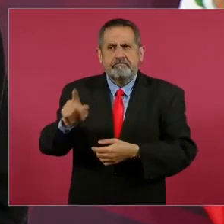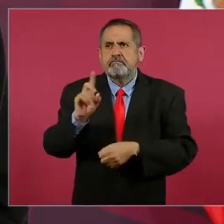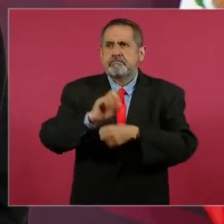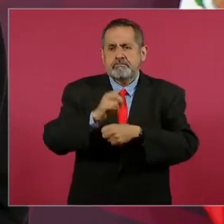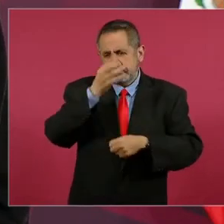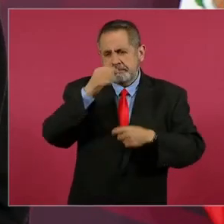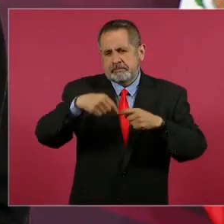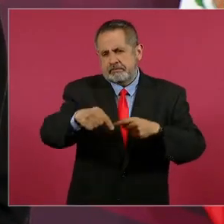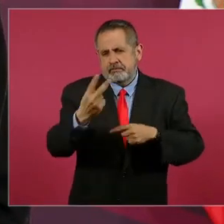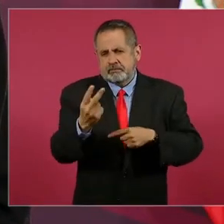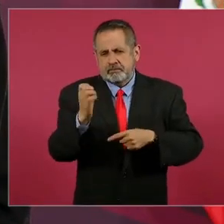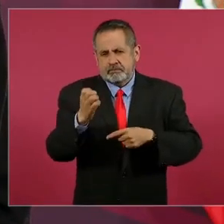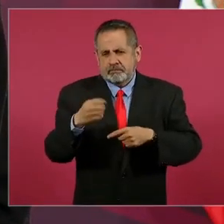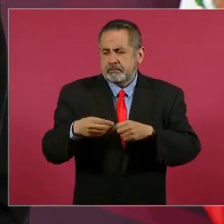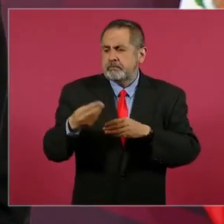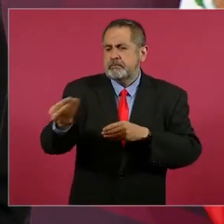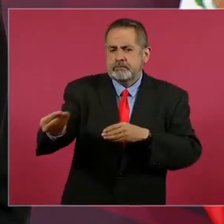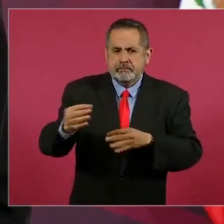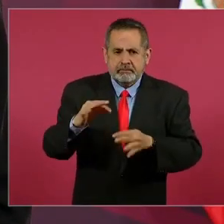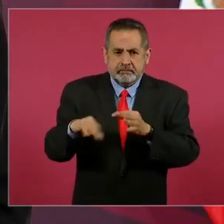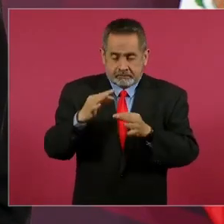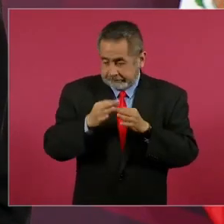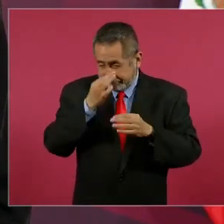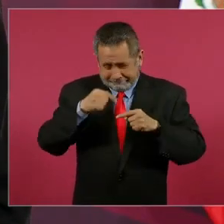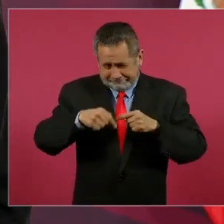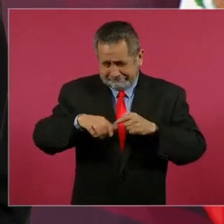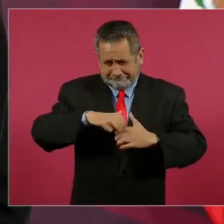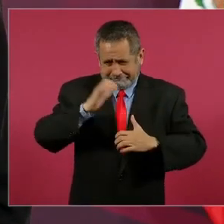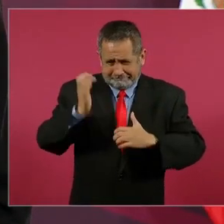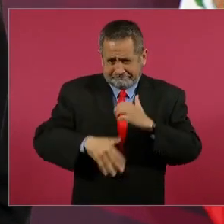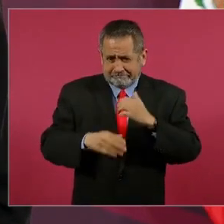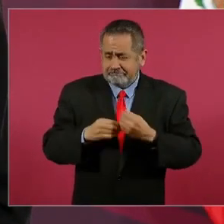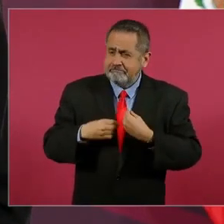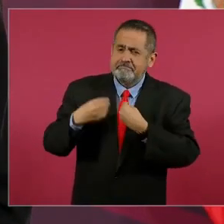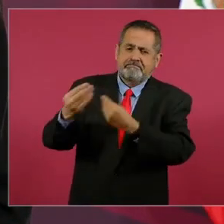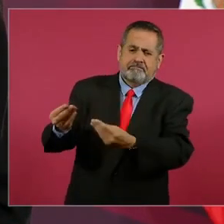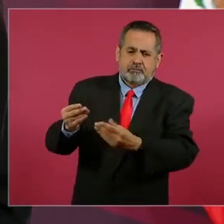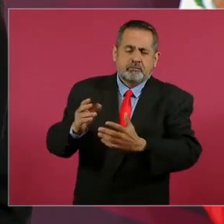En estos días estoy ya terminando.